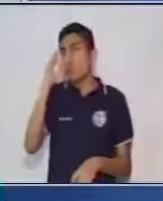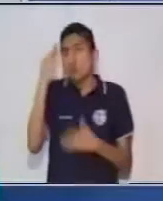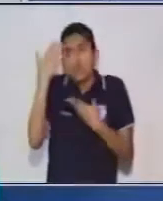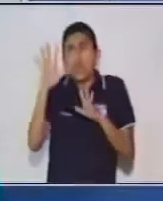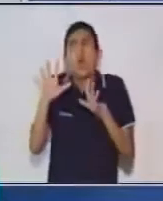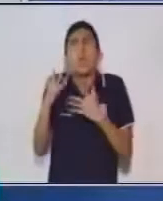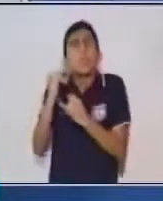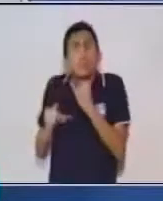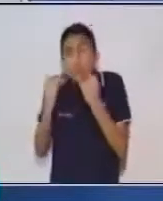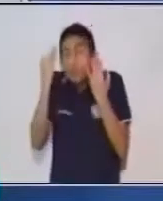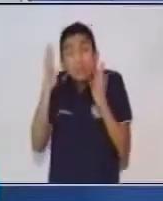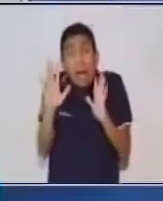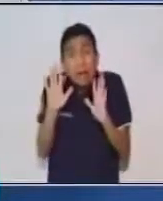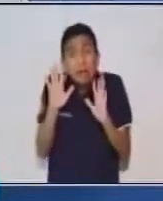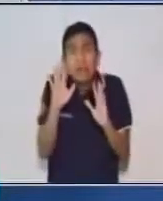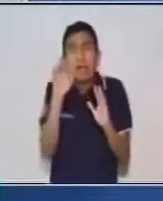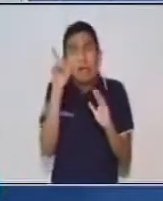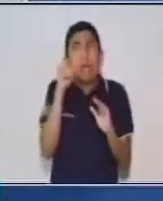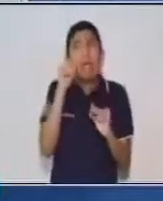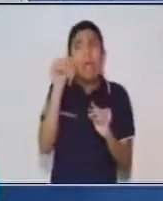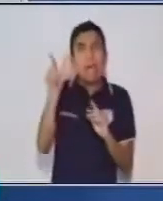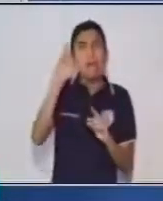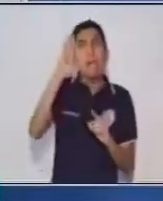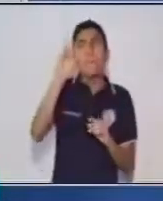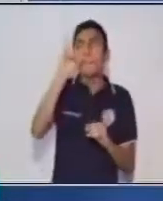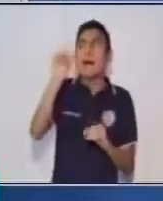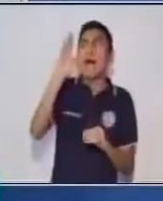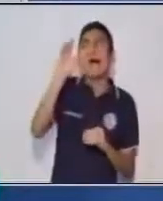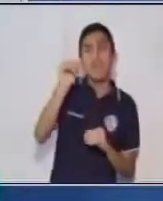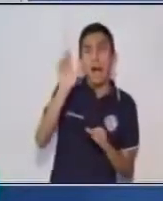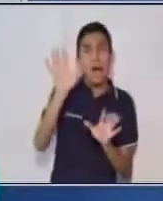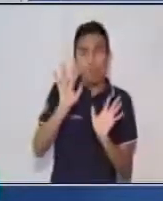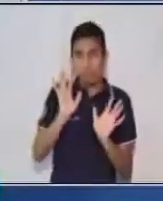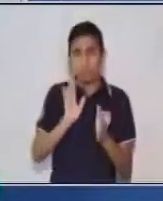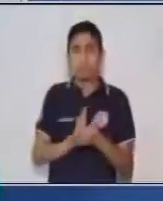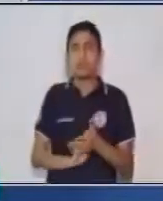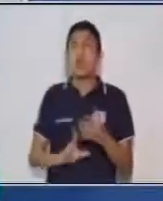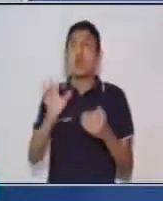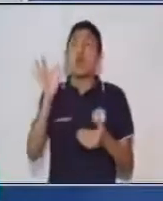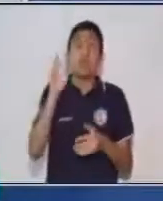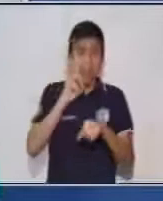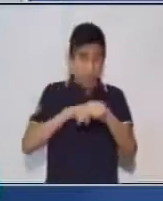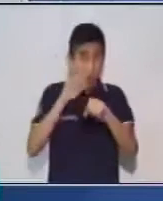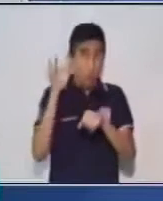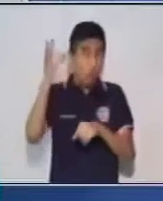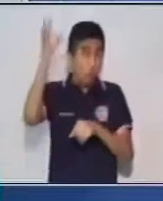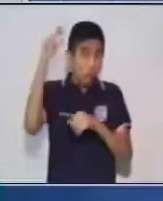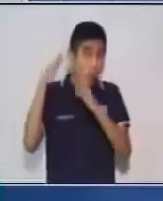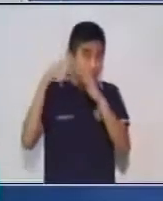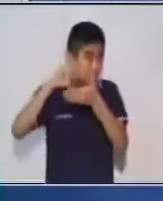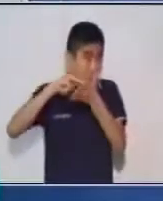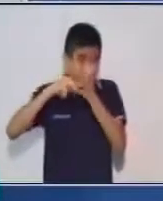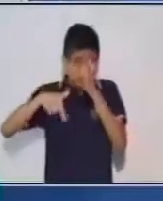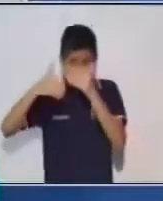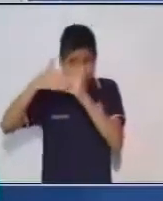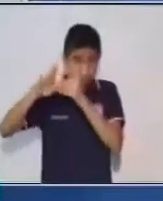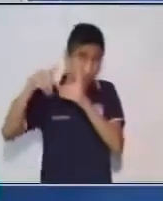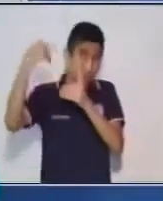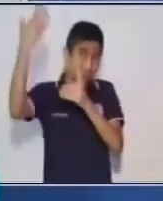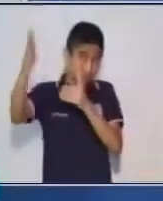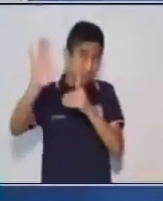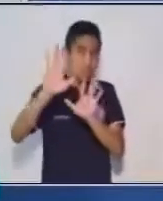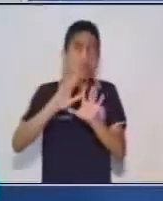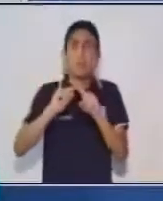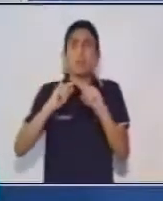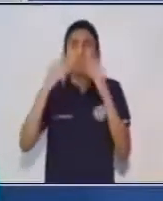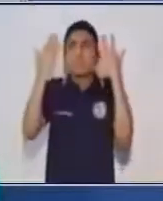algo indeterminado. Bajaba. Luego el futuro, que se va a realizar más adelante esa acción, pero tampoco hay